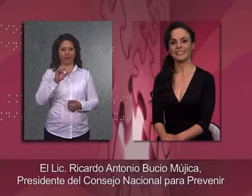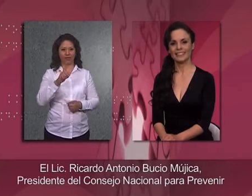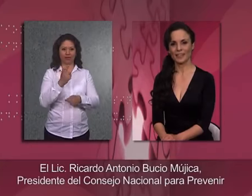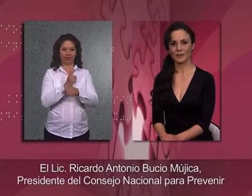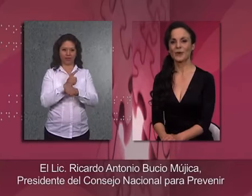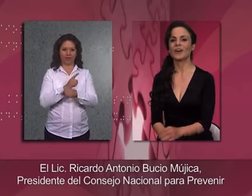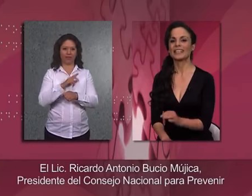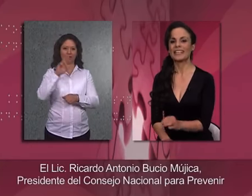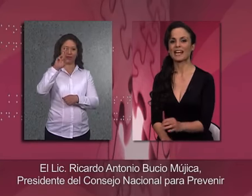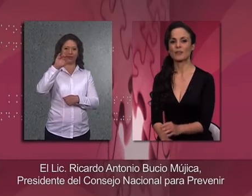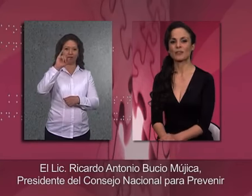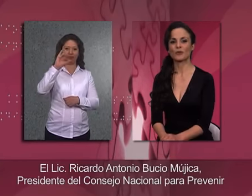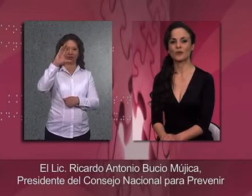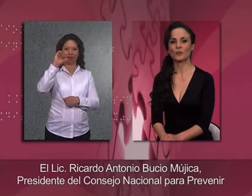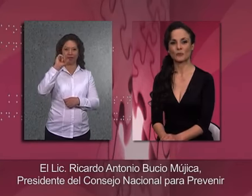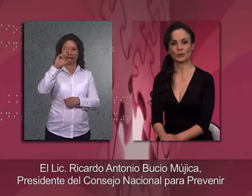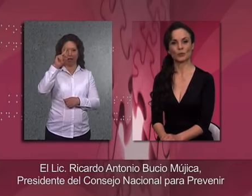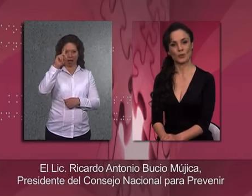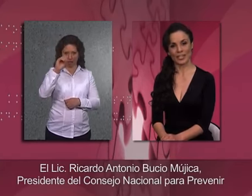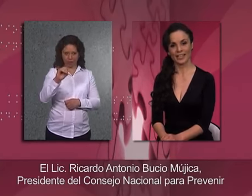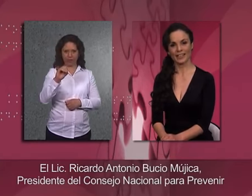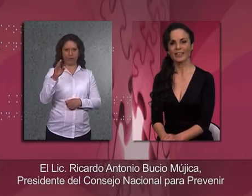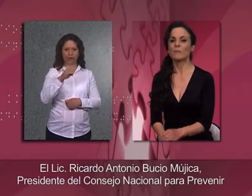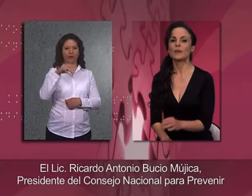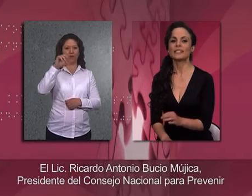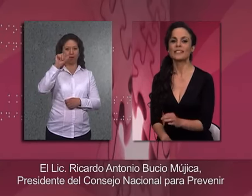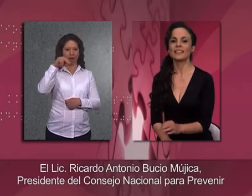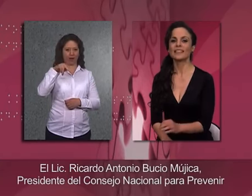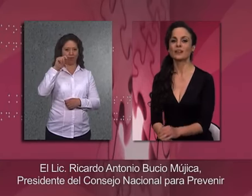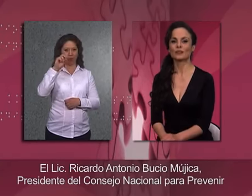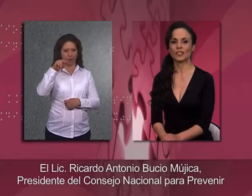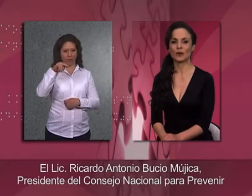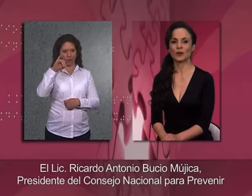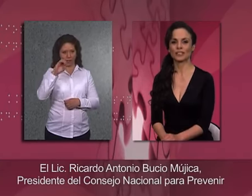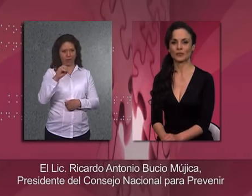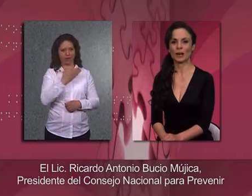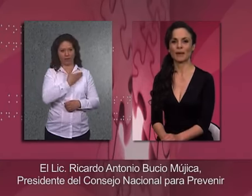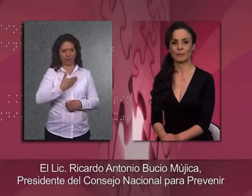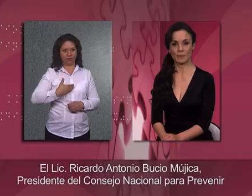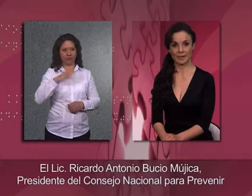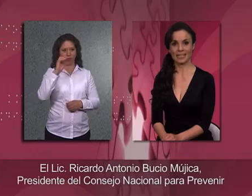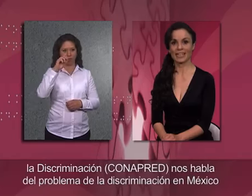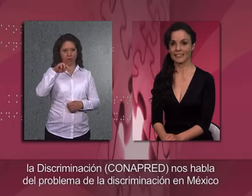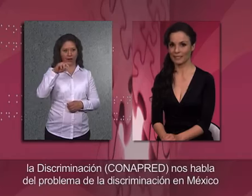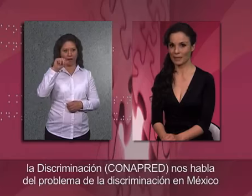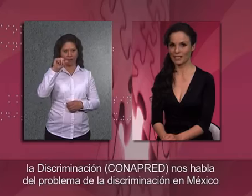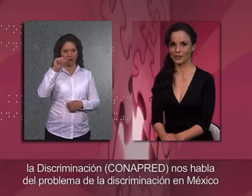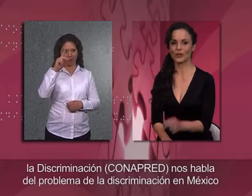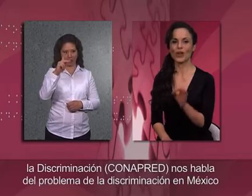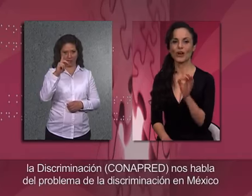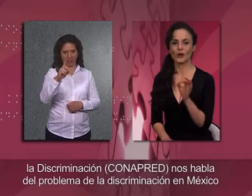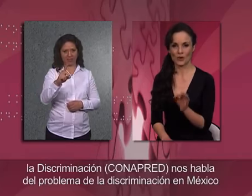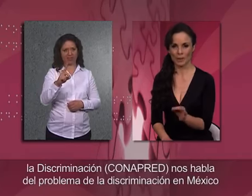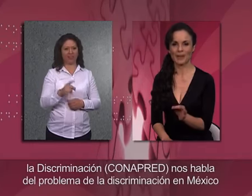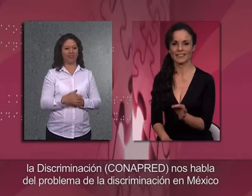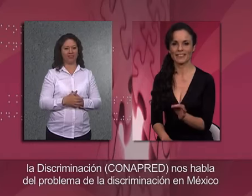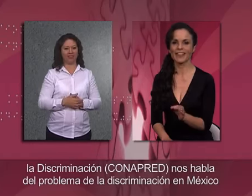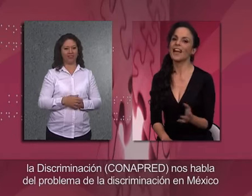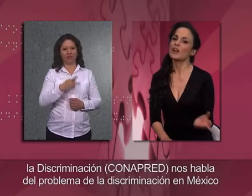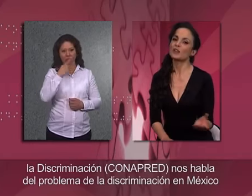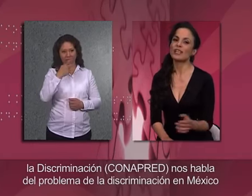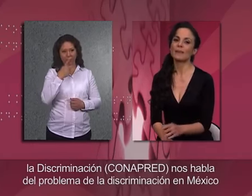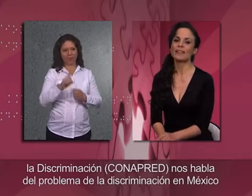El licenciado Ricardo Antonio Bucio Mújica, presidente del Consejo Nacional para Prevenir la Discriminación,